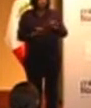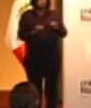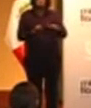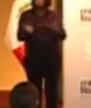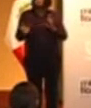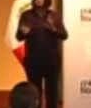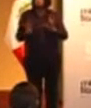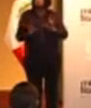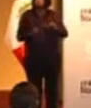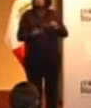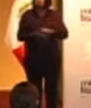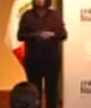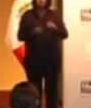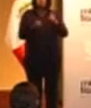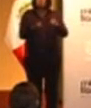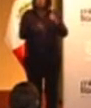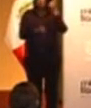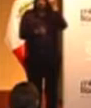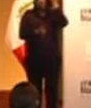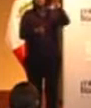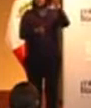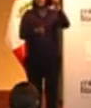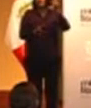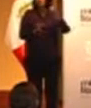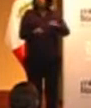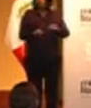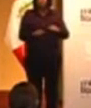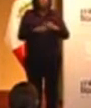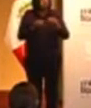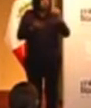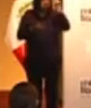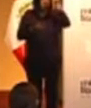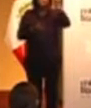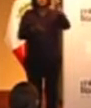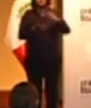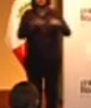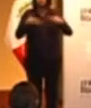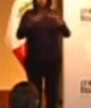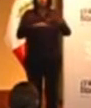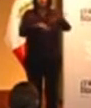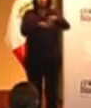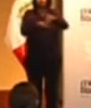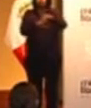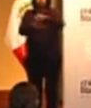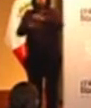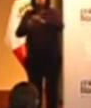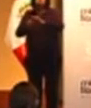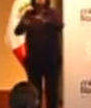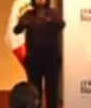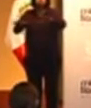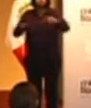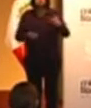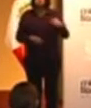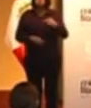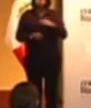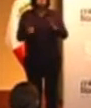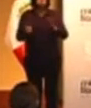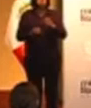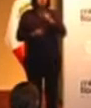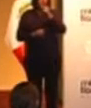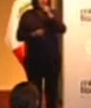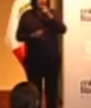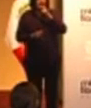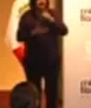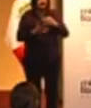sí, que las buenas ideas son buenas ideas precisamente si se pueden replicar. Y nosotros no tenemos ningún celo